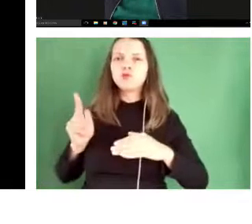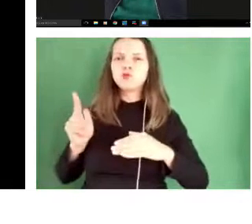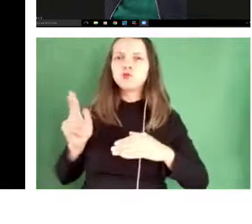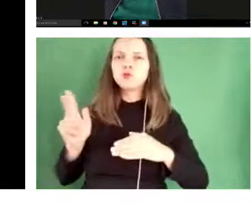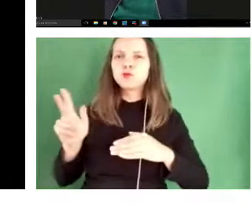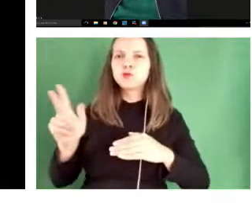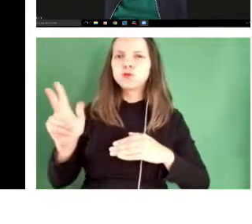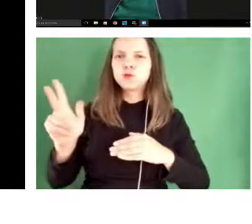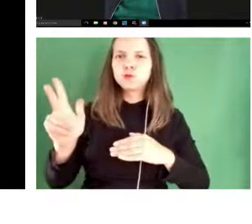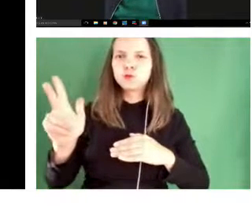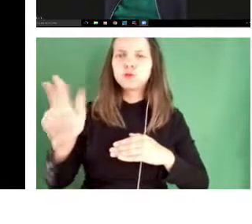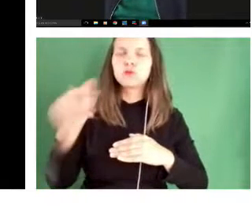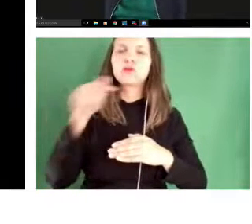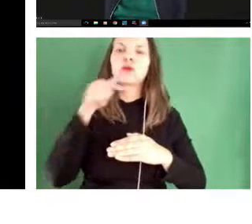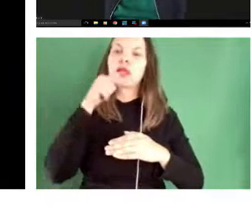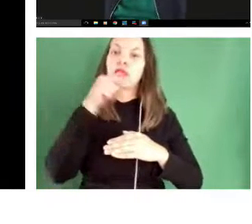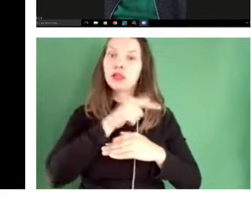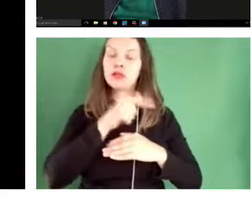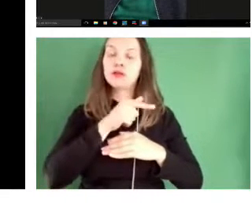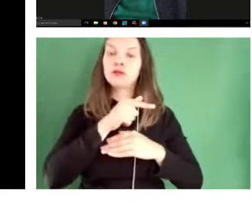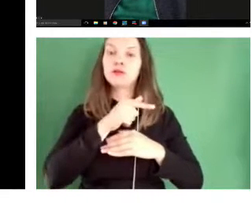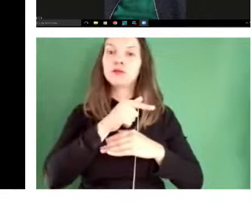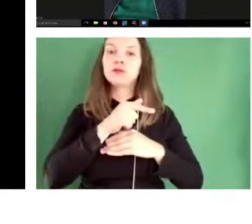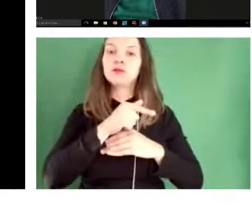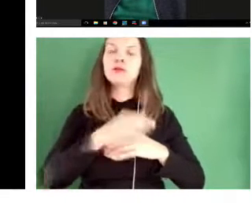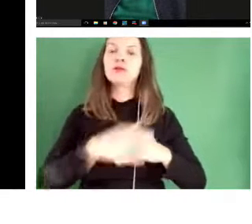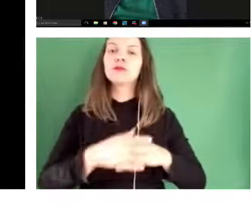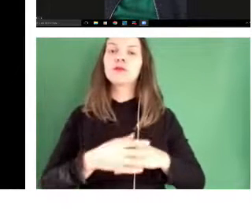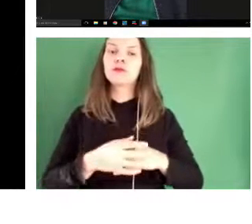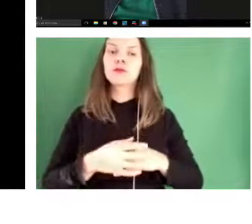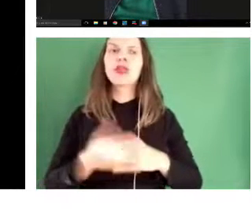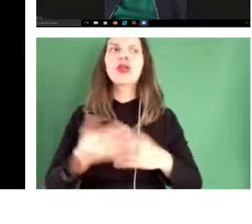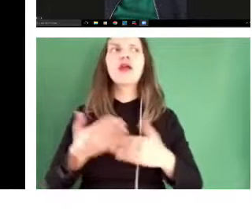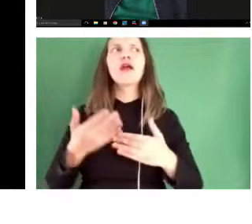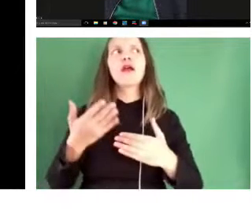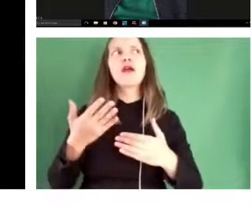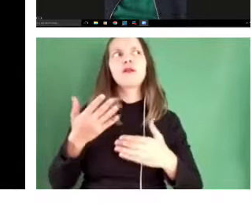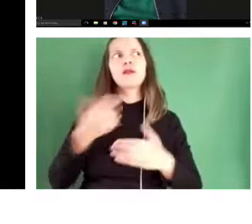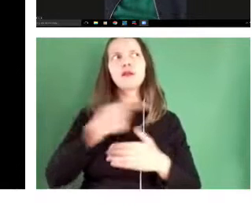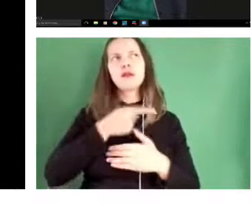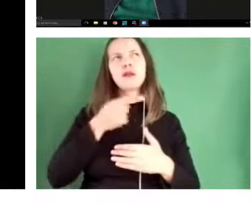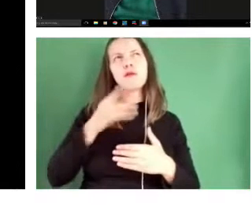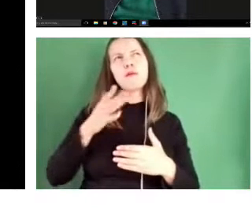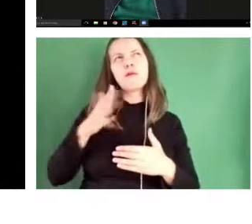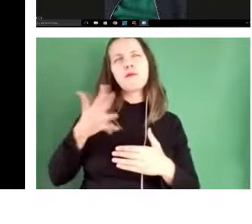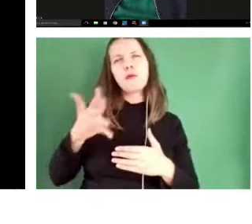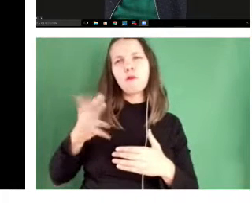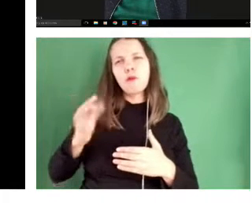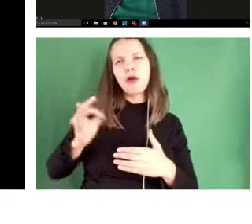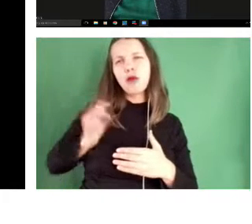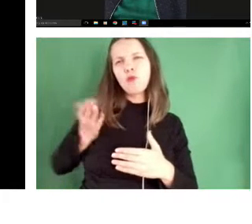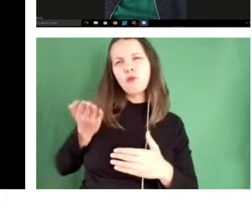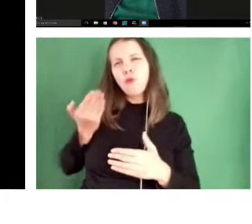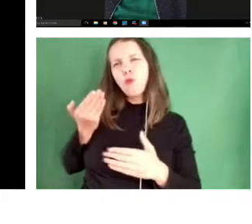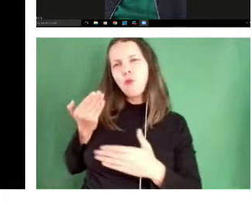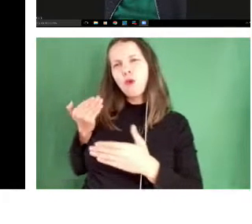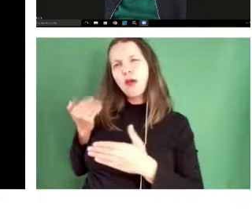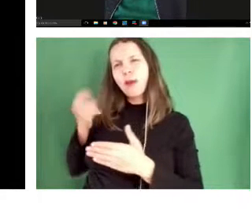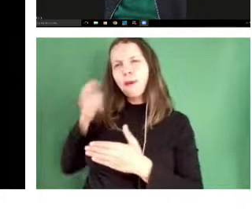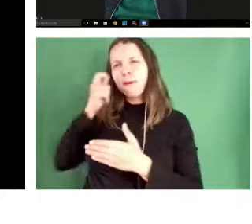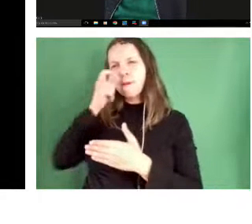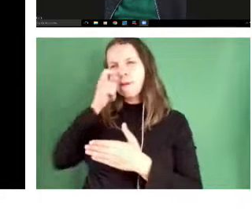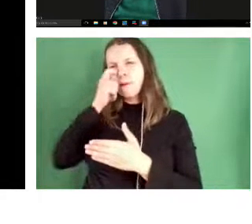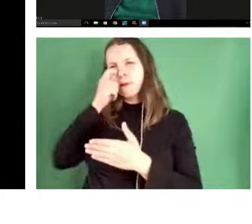Y desde hace 20 años, quizás un poquito más, venimos trabajando por el tema de